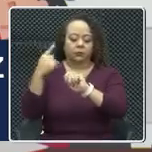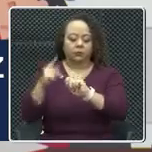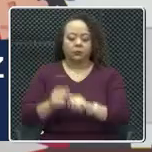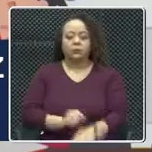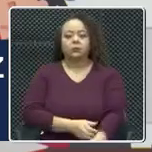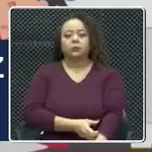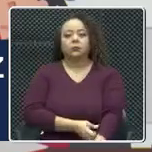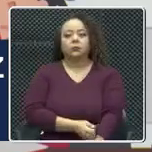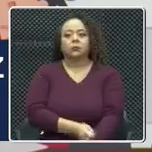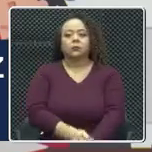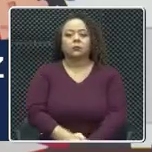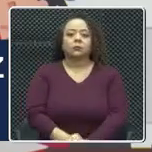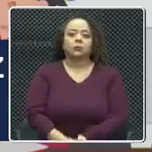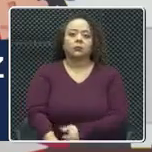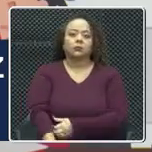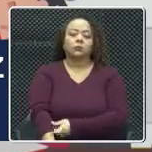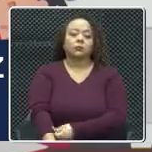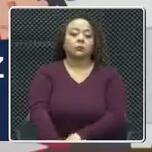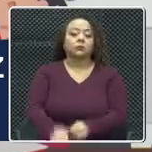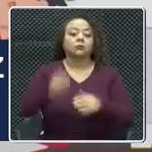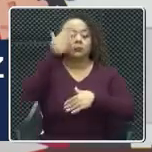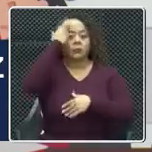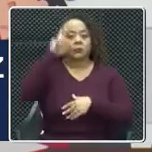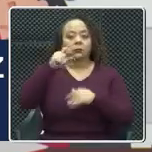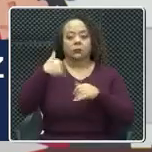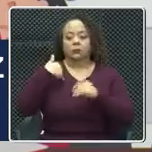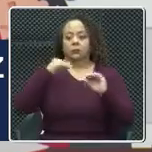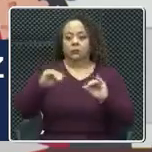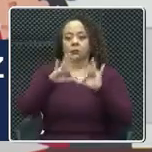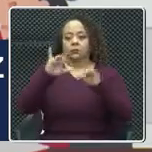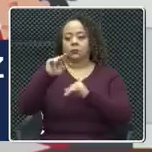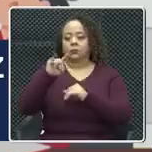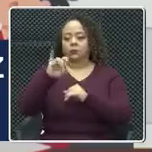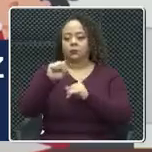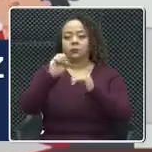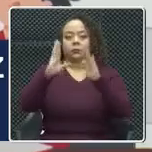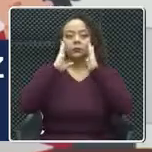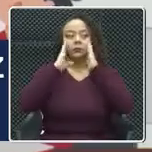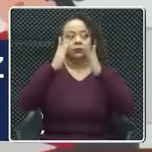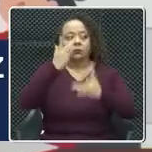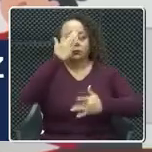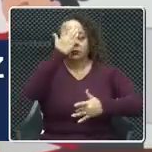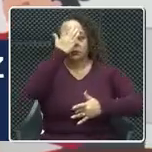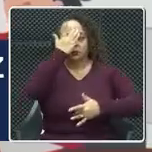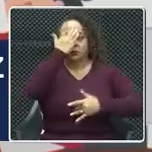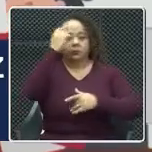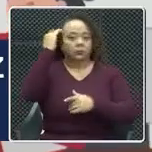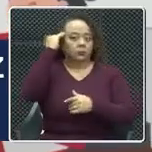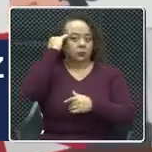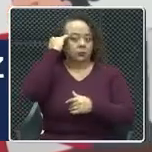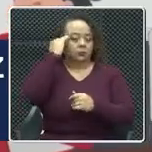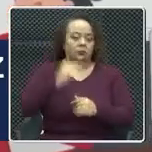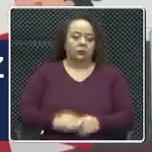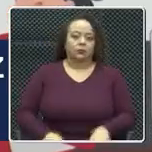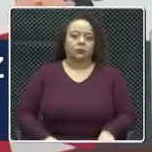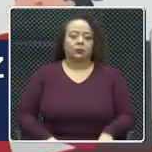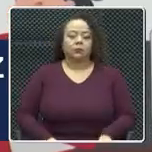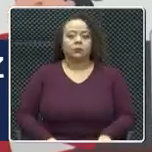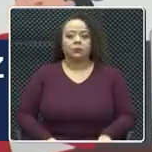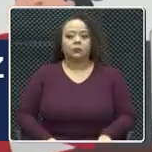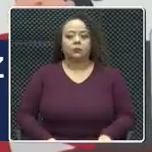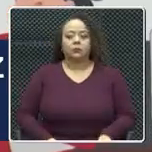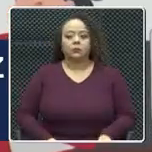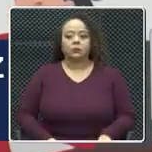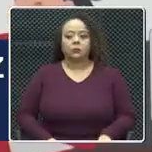poderlo referir. ¿Por qué? Porque tengo que dejar claro que el instituto lo que va a atender es la enfermedad mental como tal,